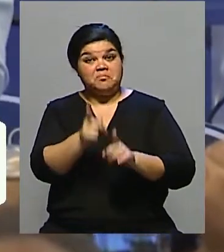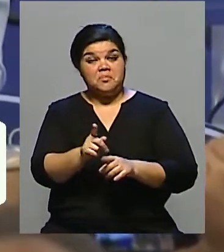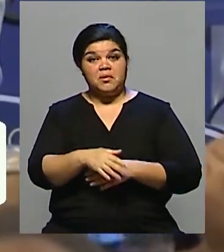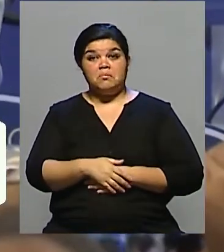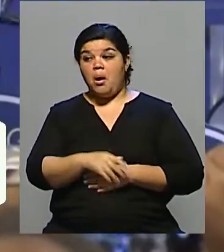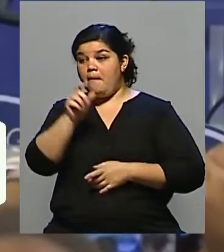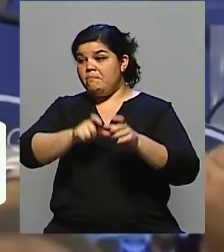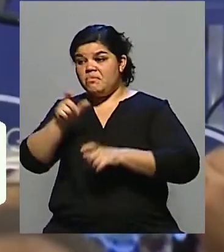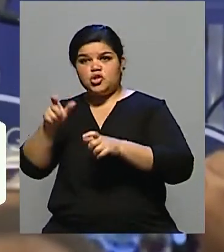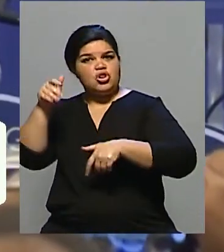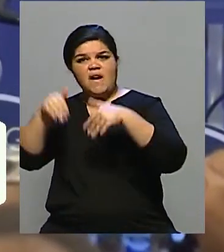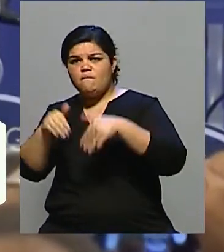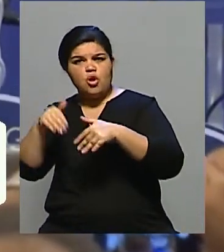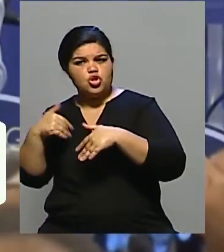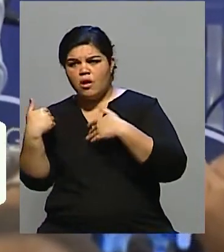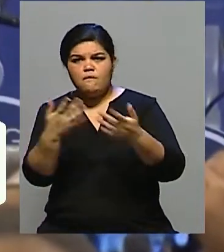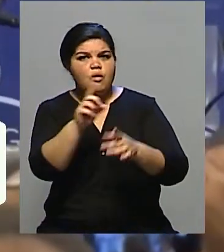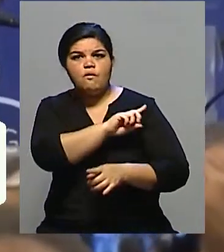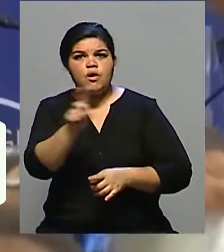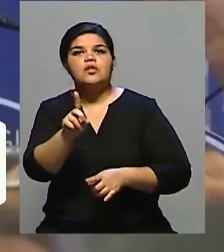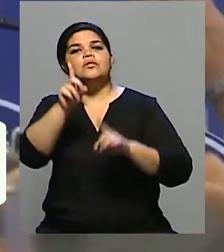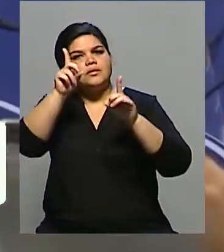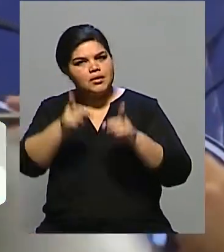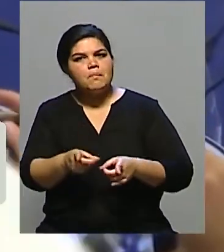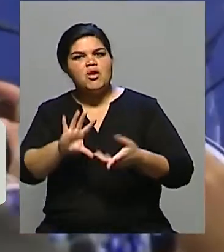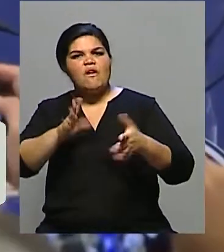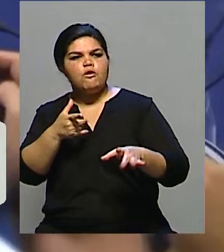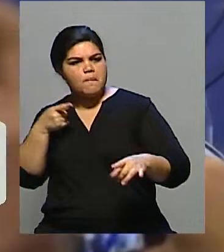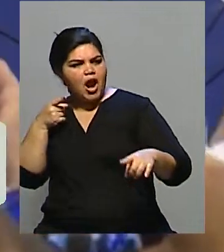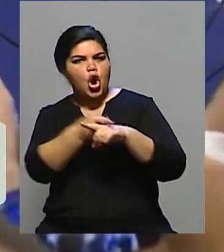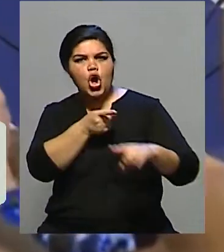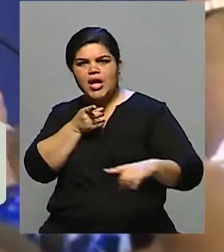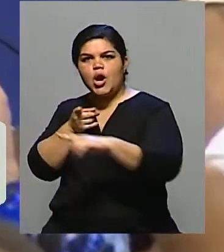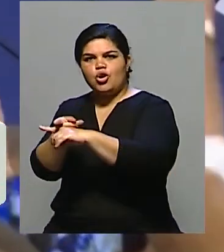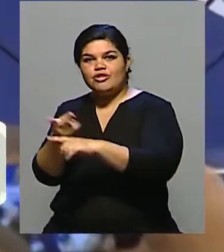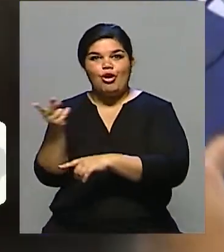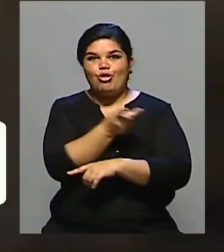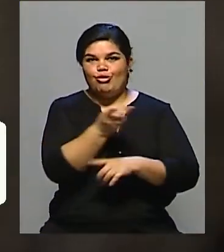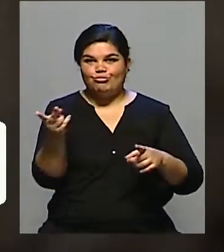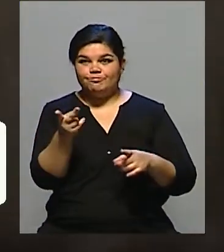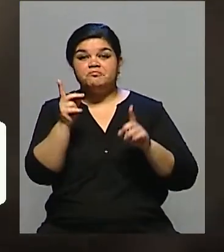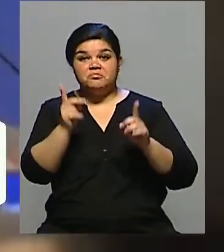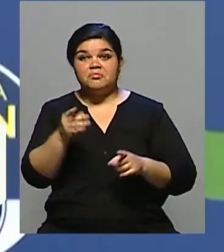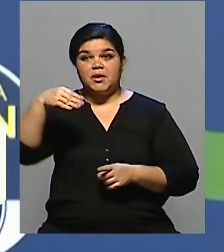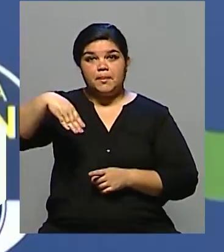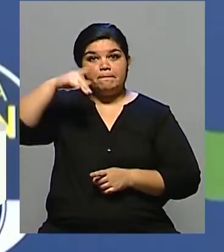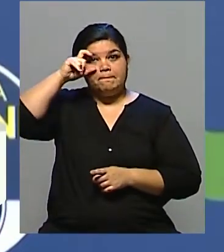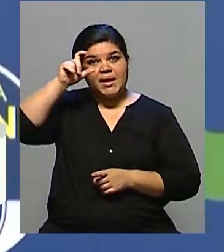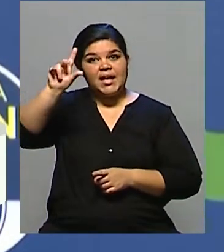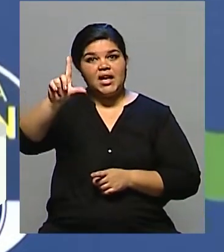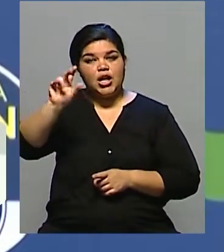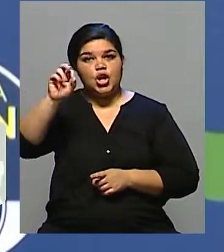votar expresaron su protesta. Y consecuentemente Meloni se encontró con Fratelli d'Italia con